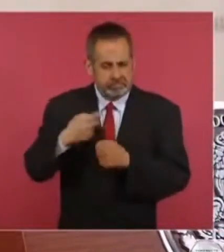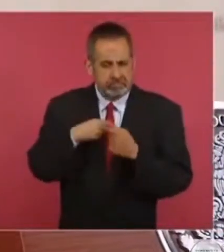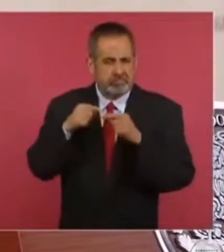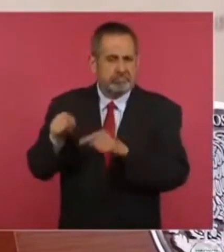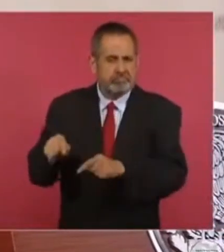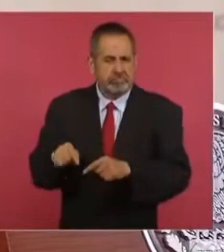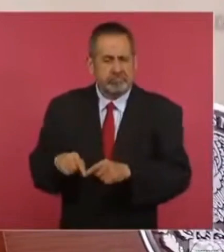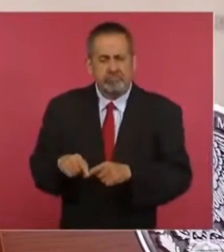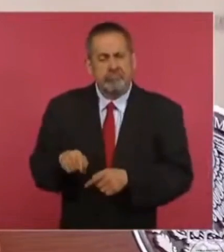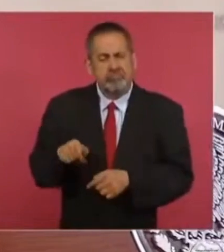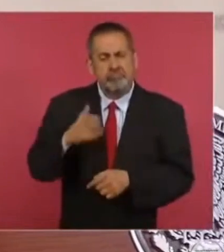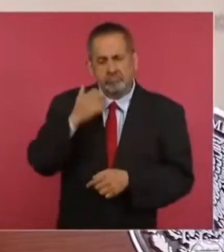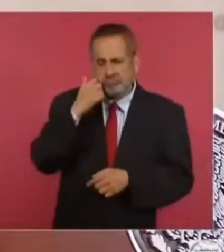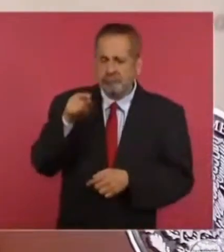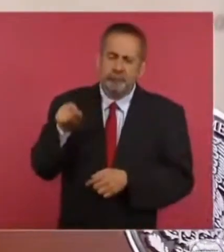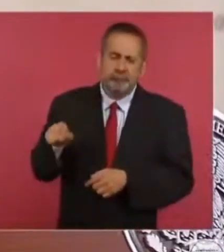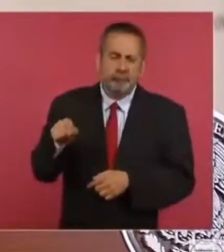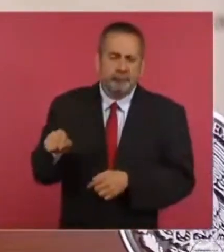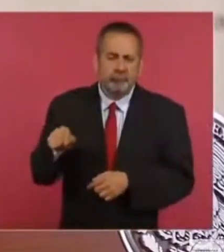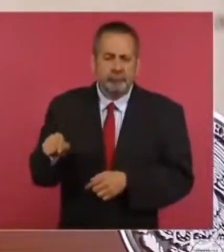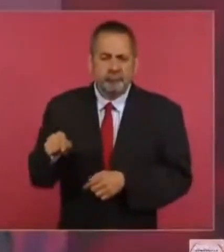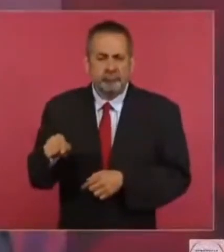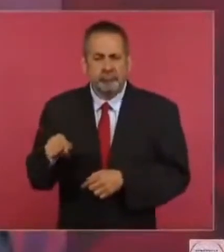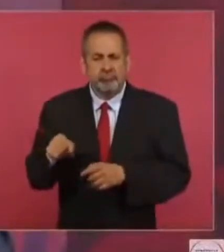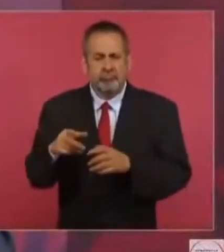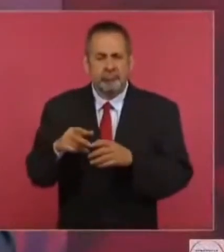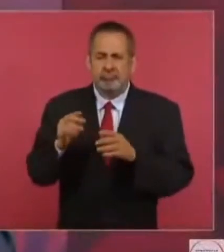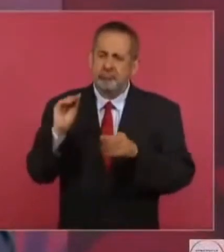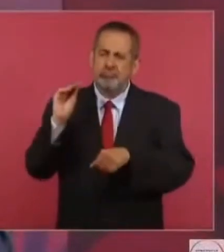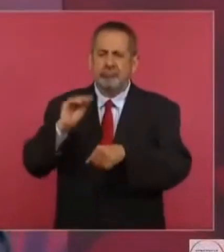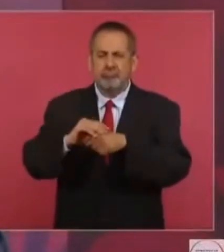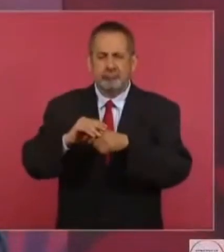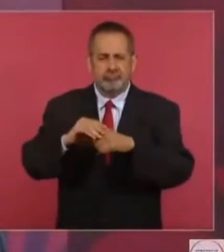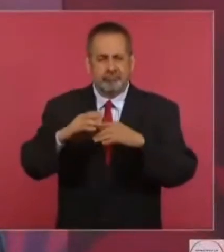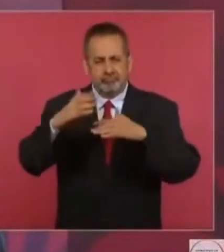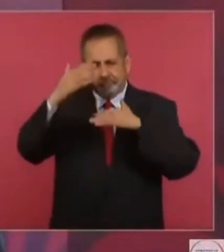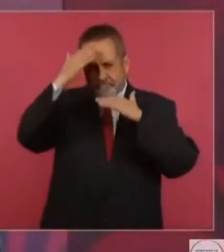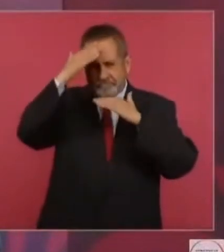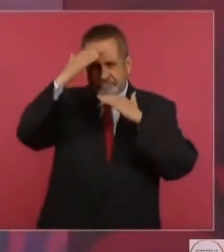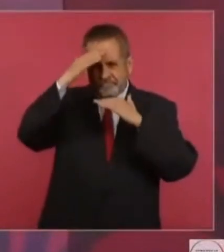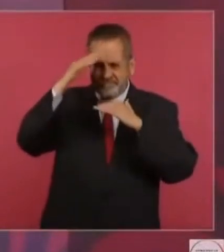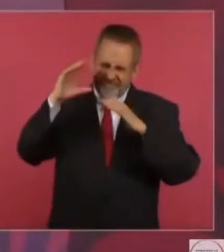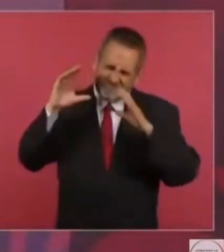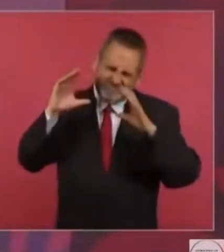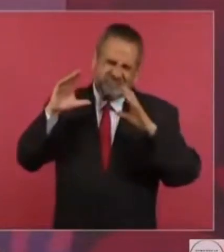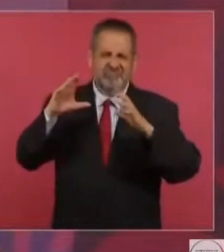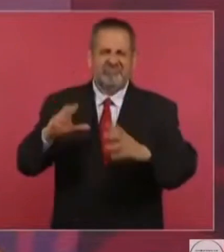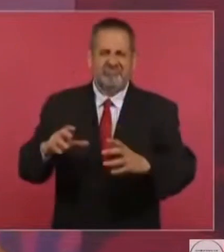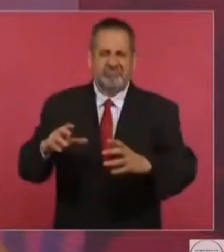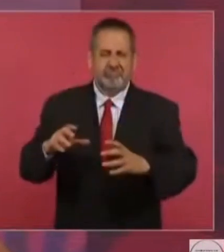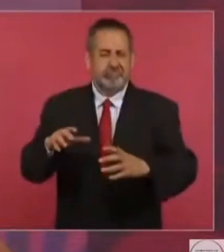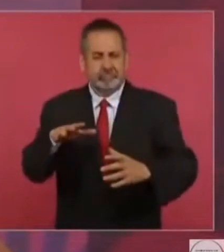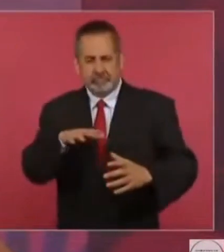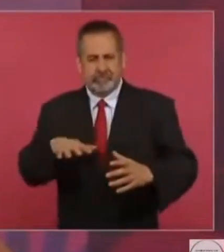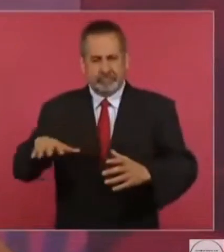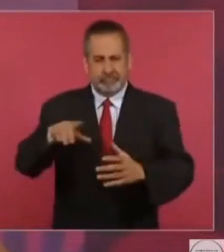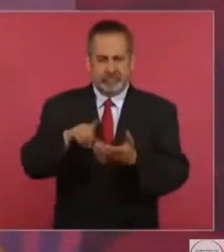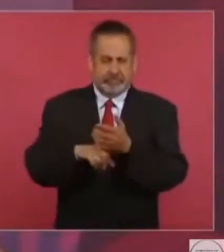querían donar una réplica de una cabeza colosal olmeca para situarla